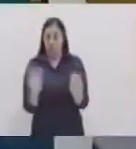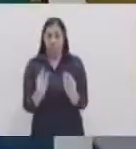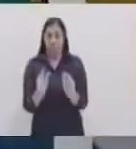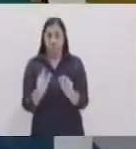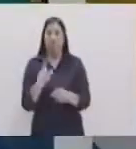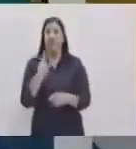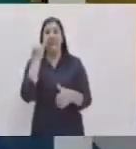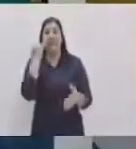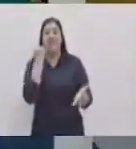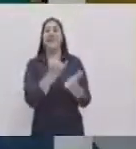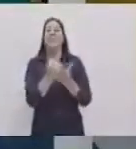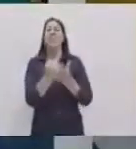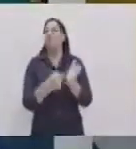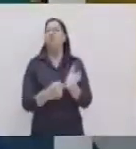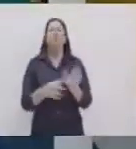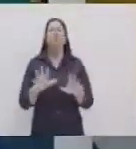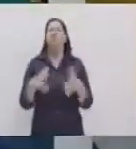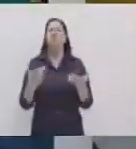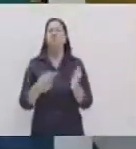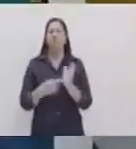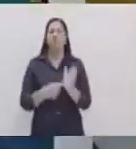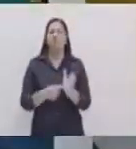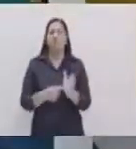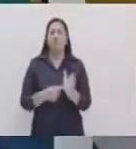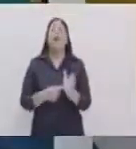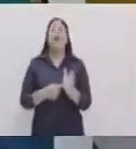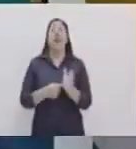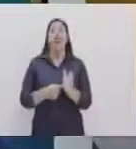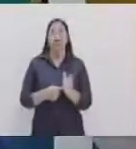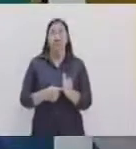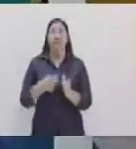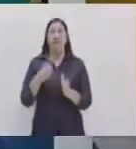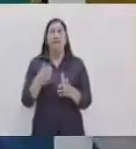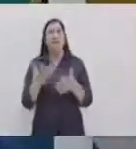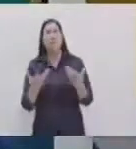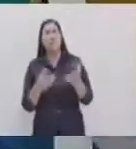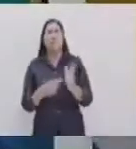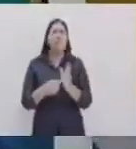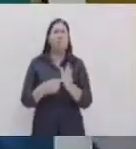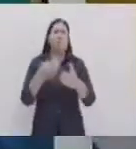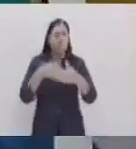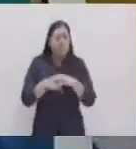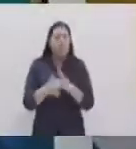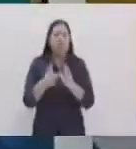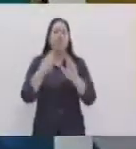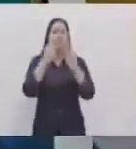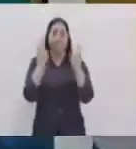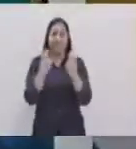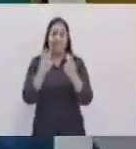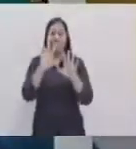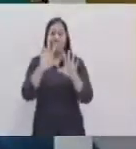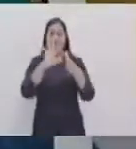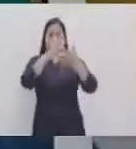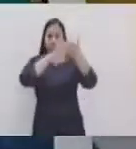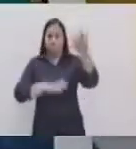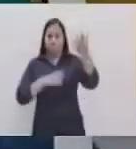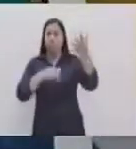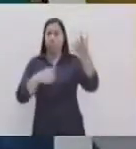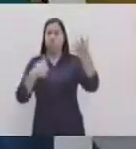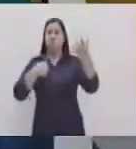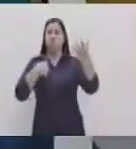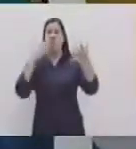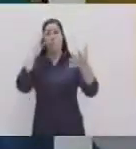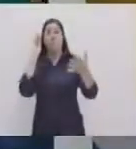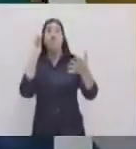la introducción presentábamos precisamente el tema. En el desarrollo presentábamos nuestras tesis, por